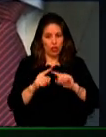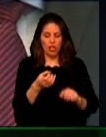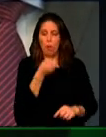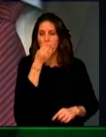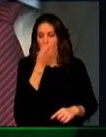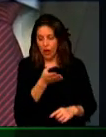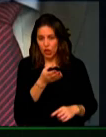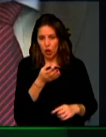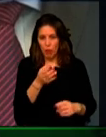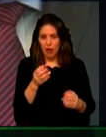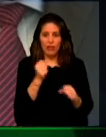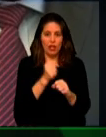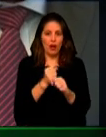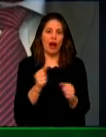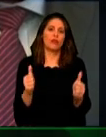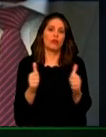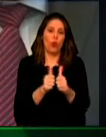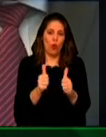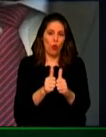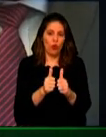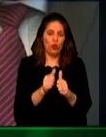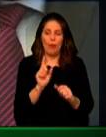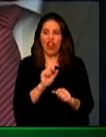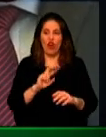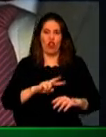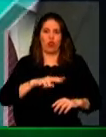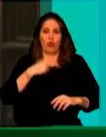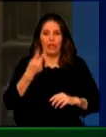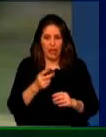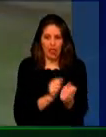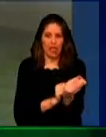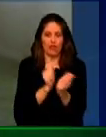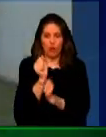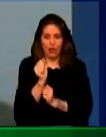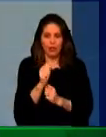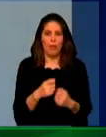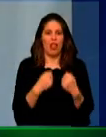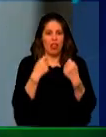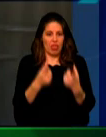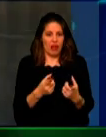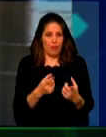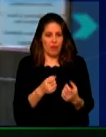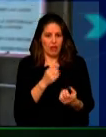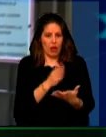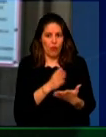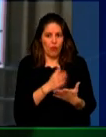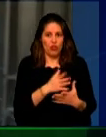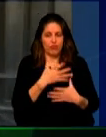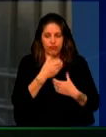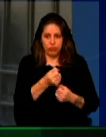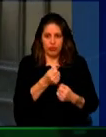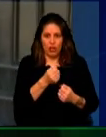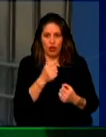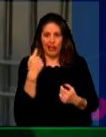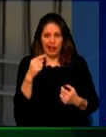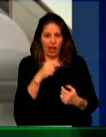para actuar en conjunto, para no duplicar esfuerzos, para potencializar las capacidades que cada uno tiene.